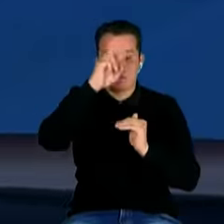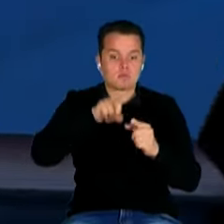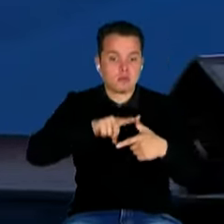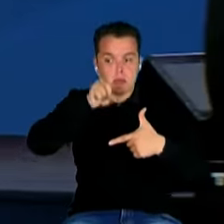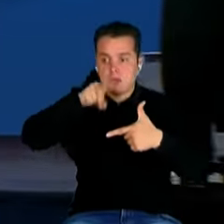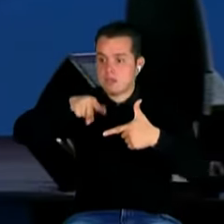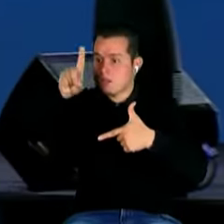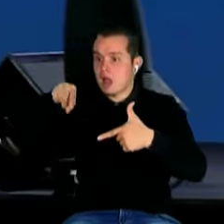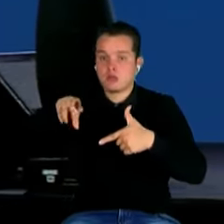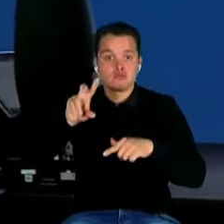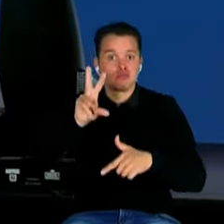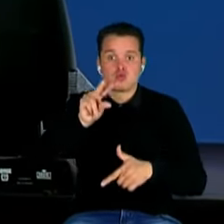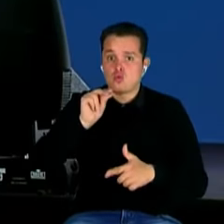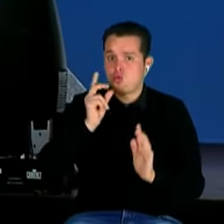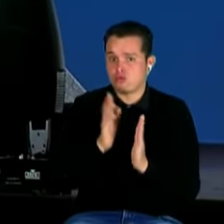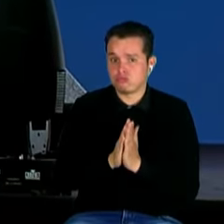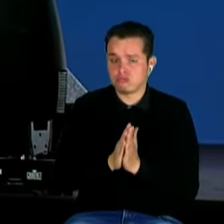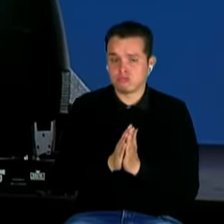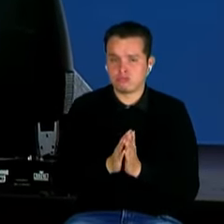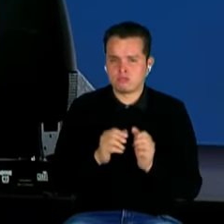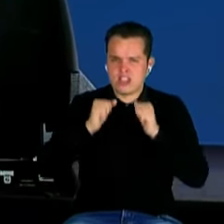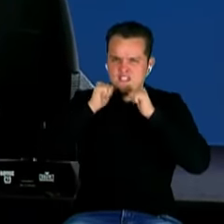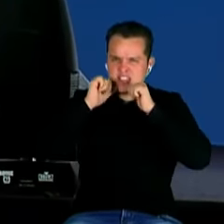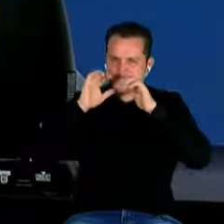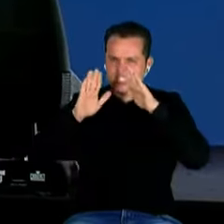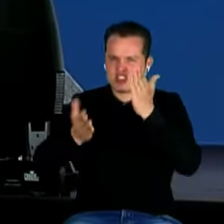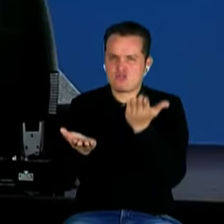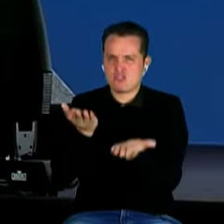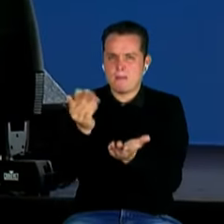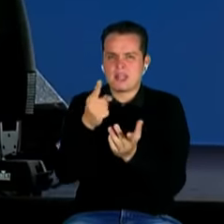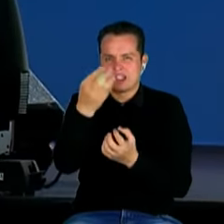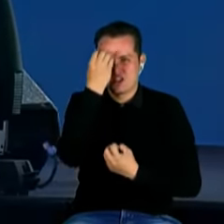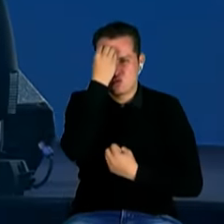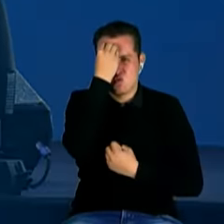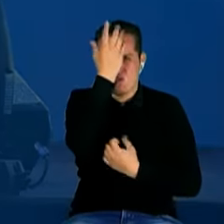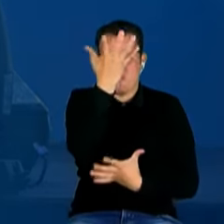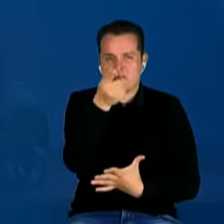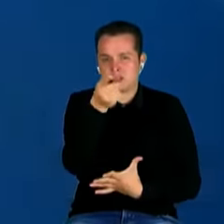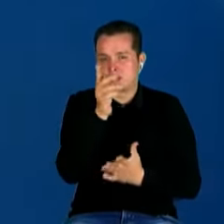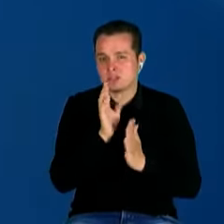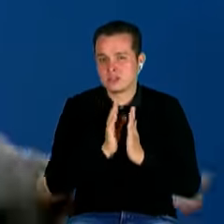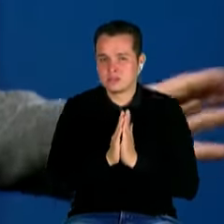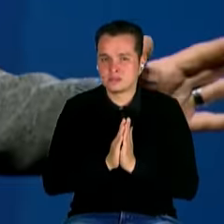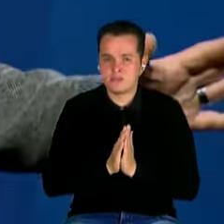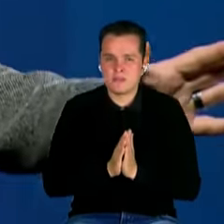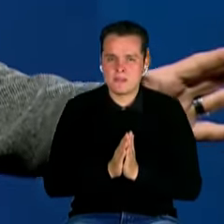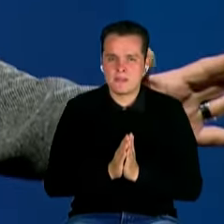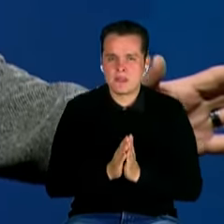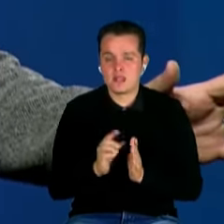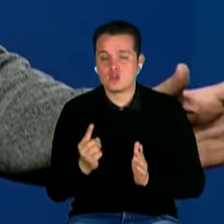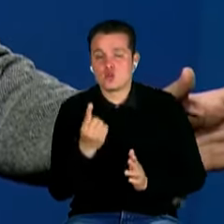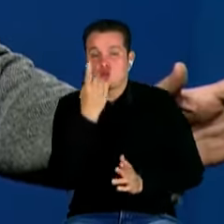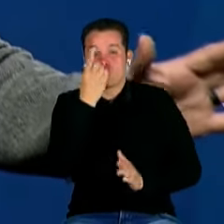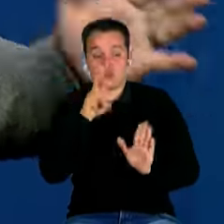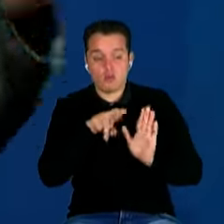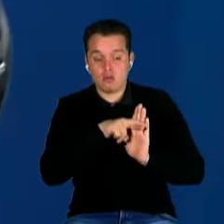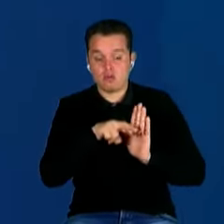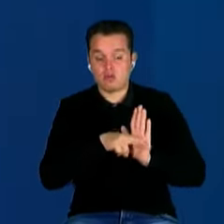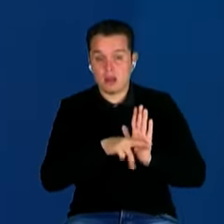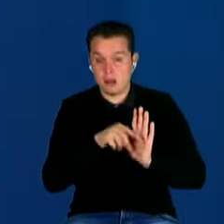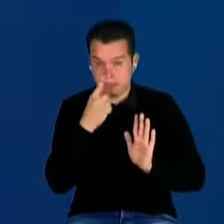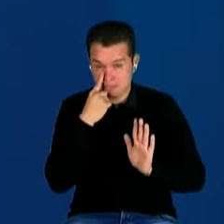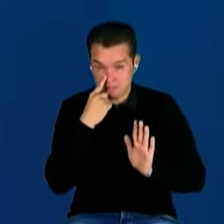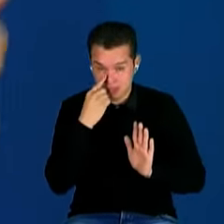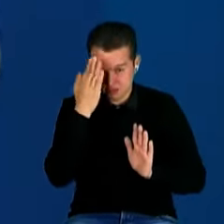no. La bendición de Dios depende de tu obediencia. El único requisito, quiero